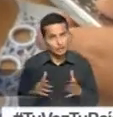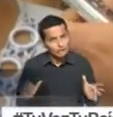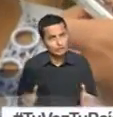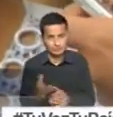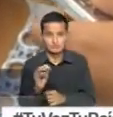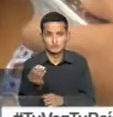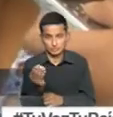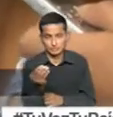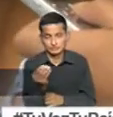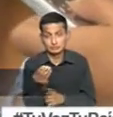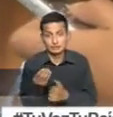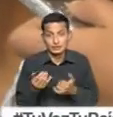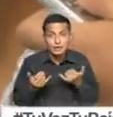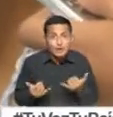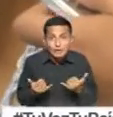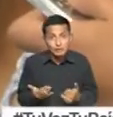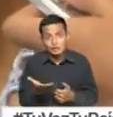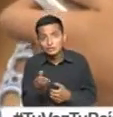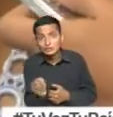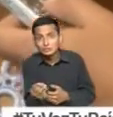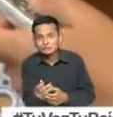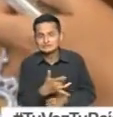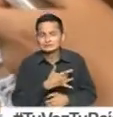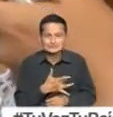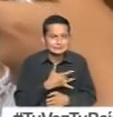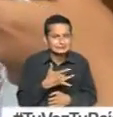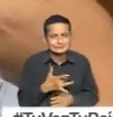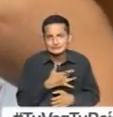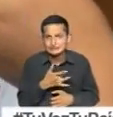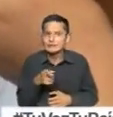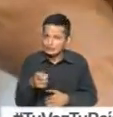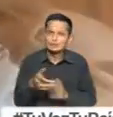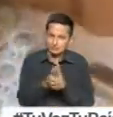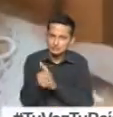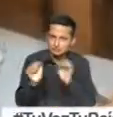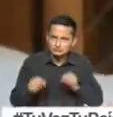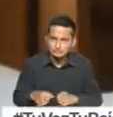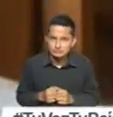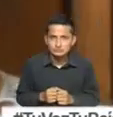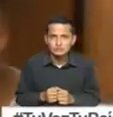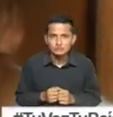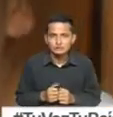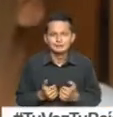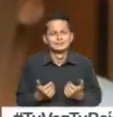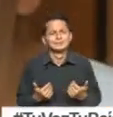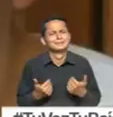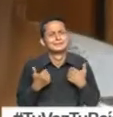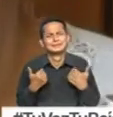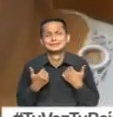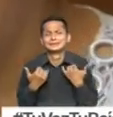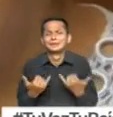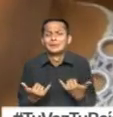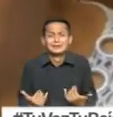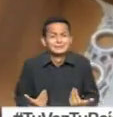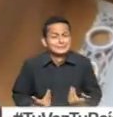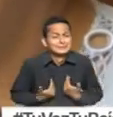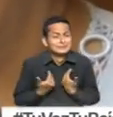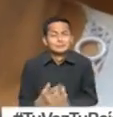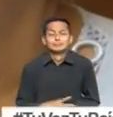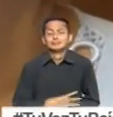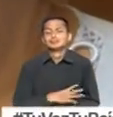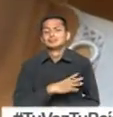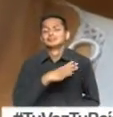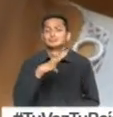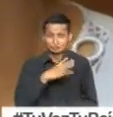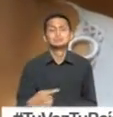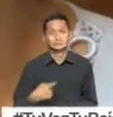los chicos que, o sea, se sienten y son capaces. No sabe la alegría, la satisfacción, el orgullo que